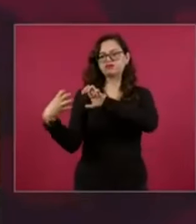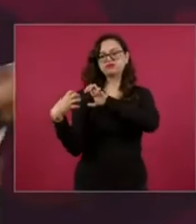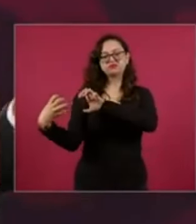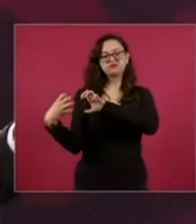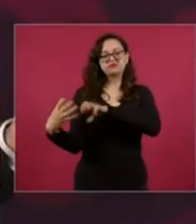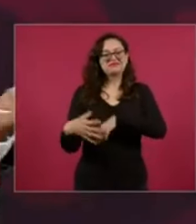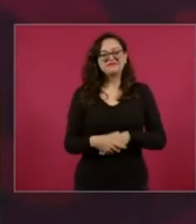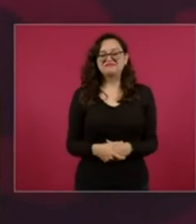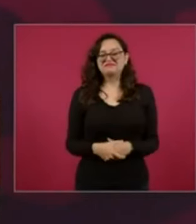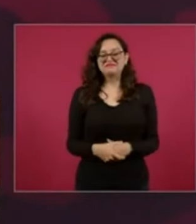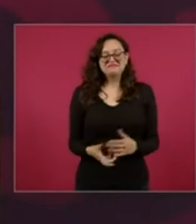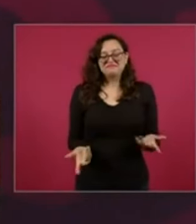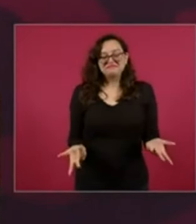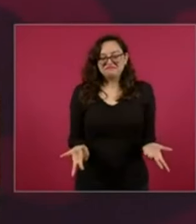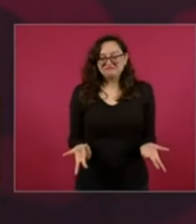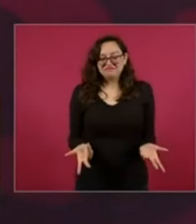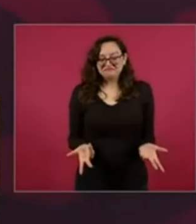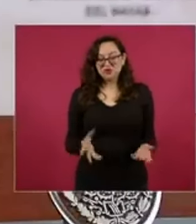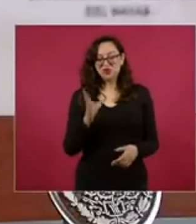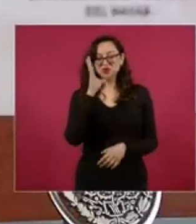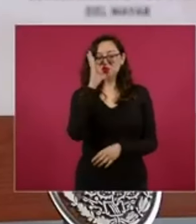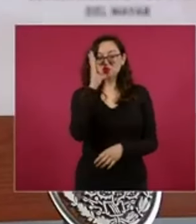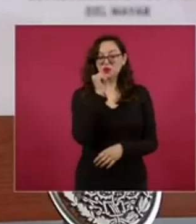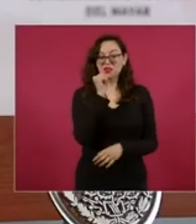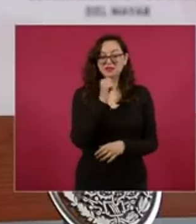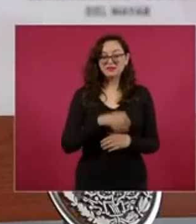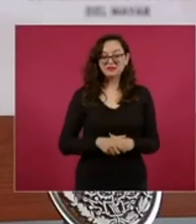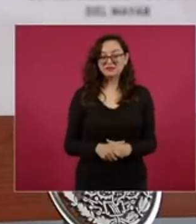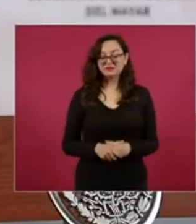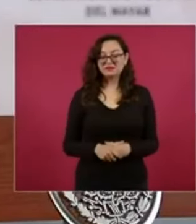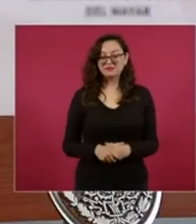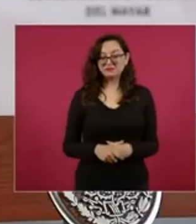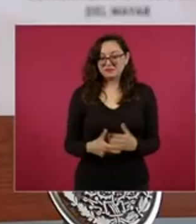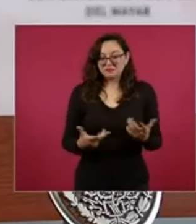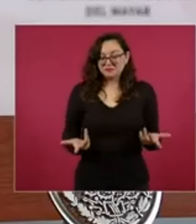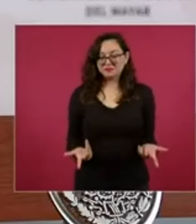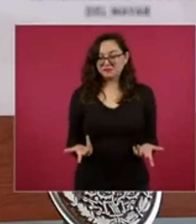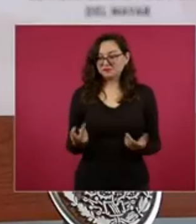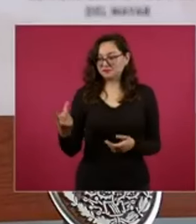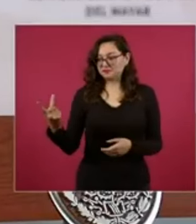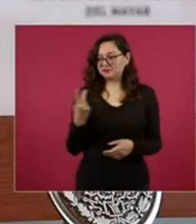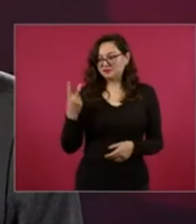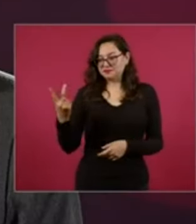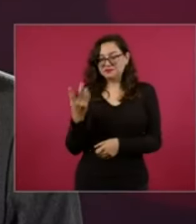pero cómo nos vamos a pelear si somos